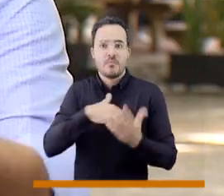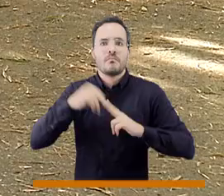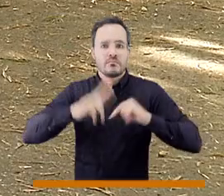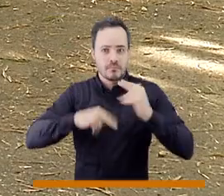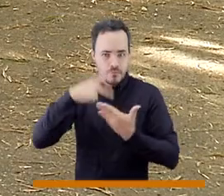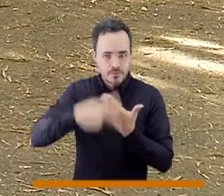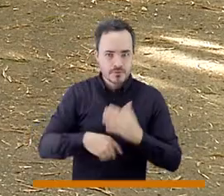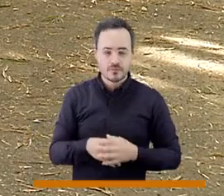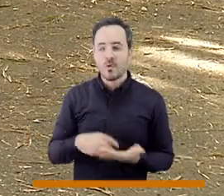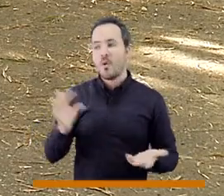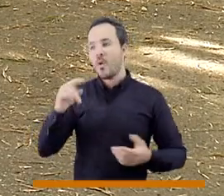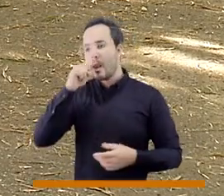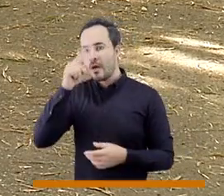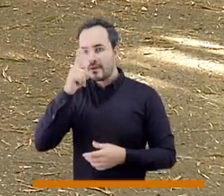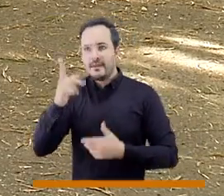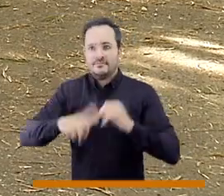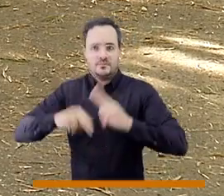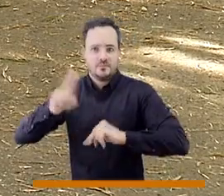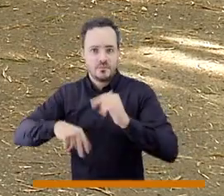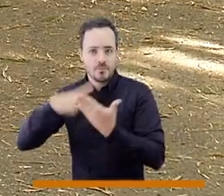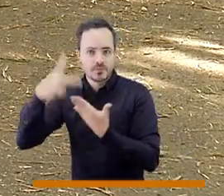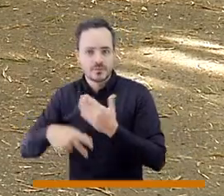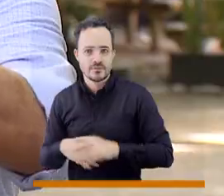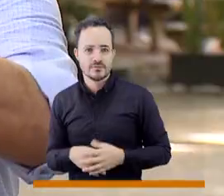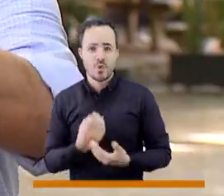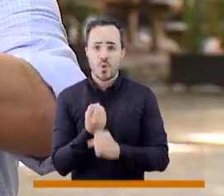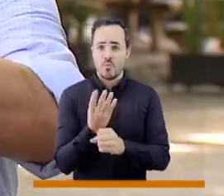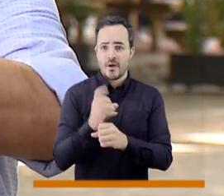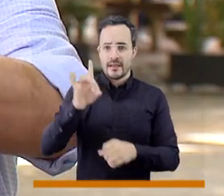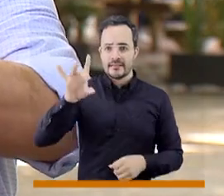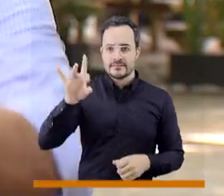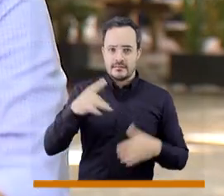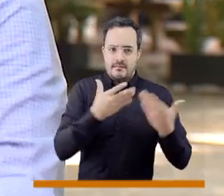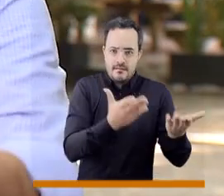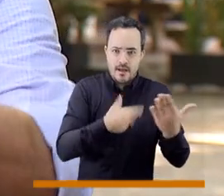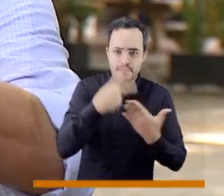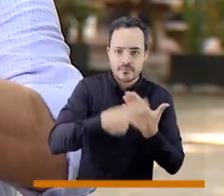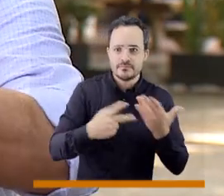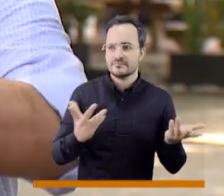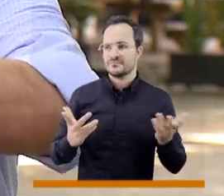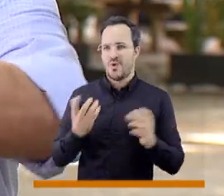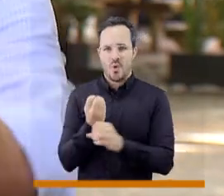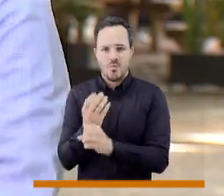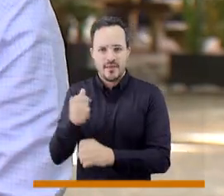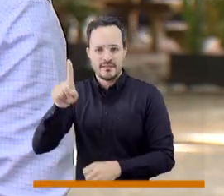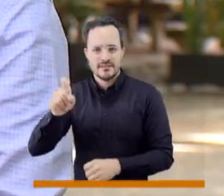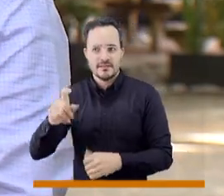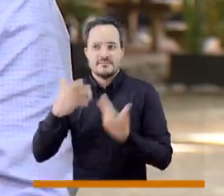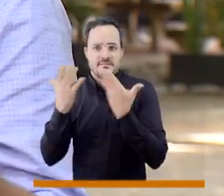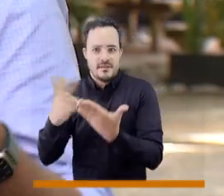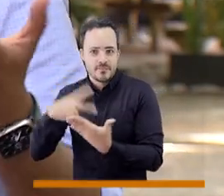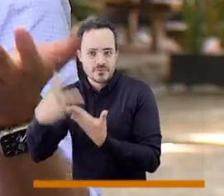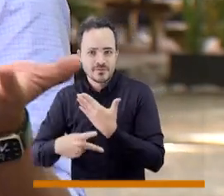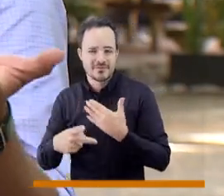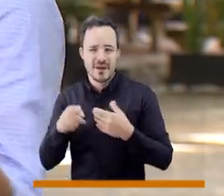vivienda en el centro, en Laureles, en la Comuna 15, en la Comuna